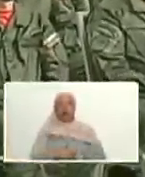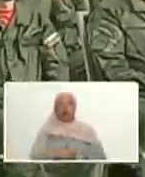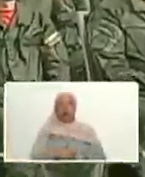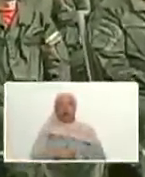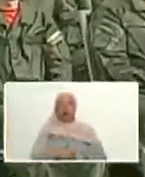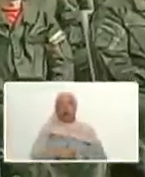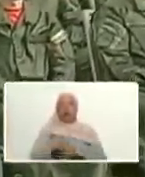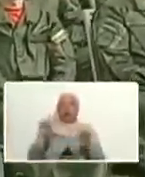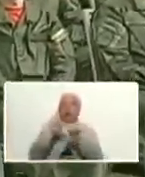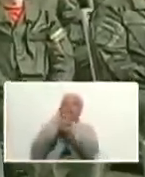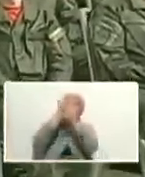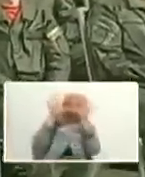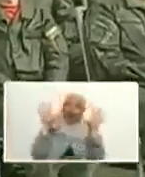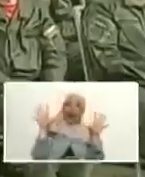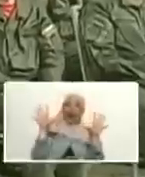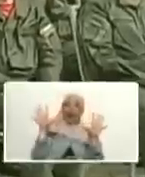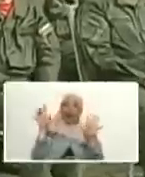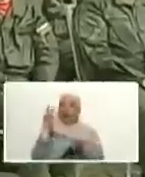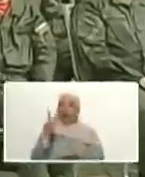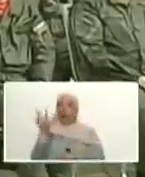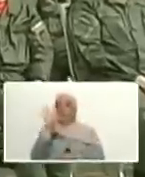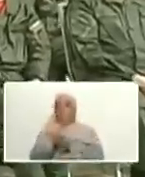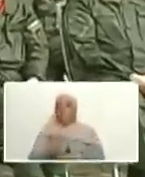el diagnóstico, el mapa